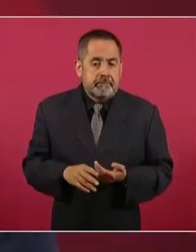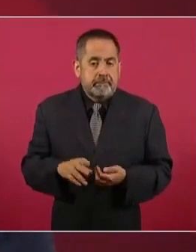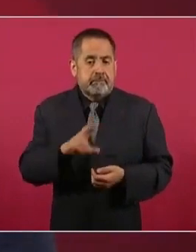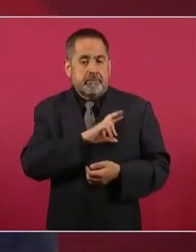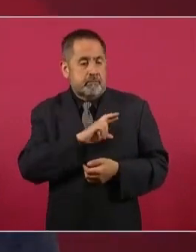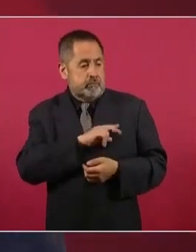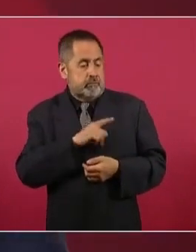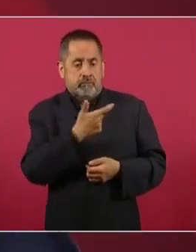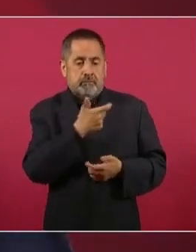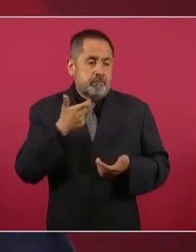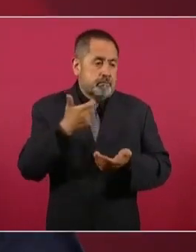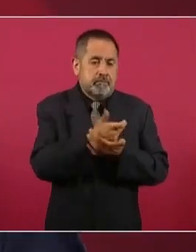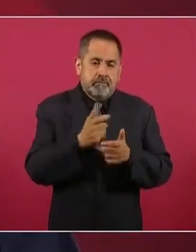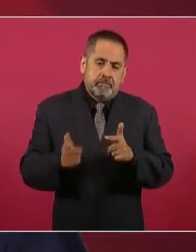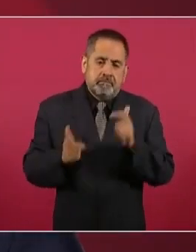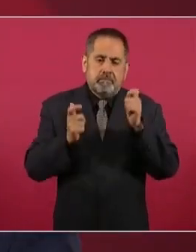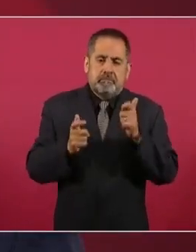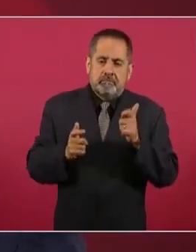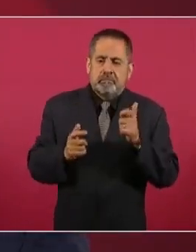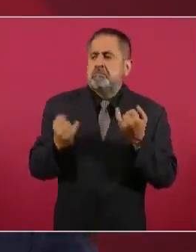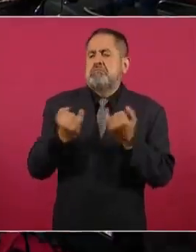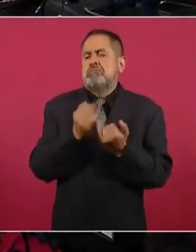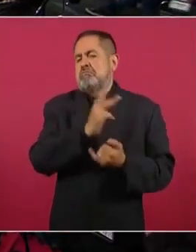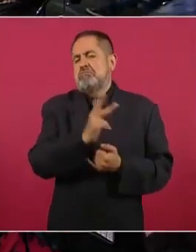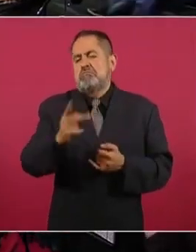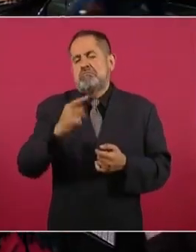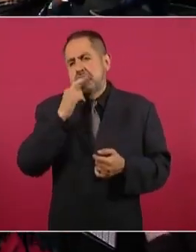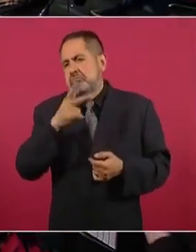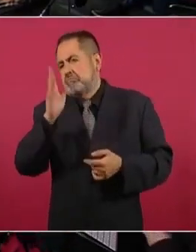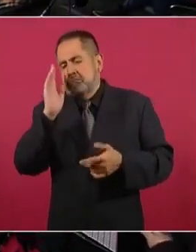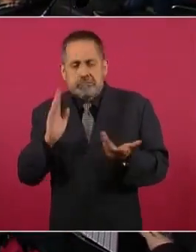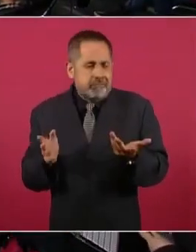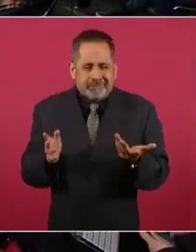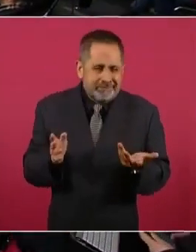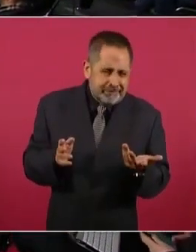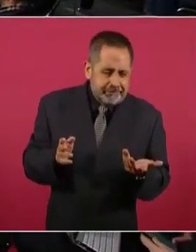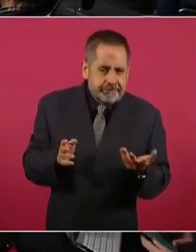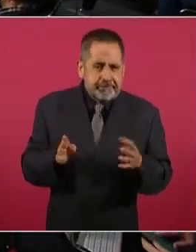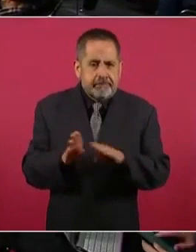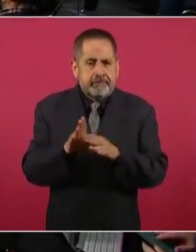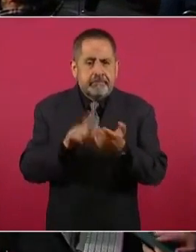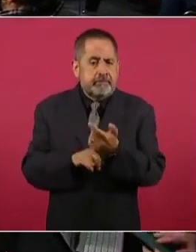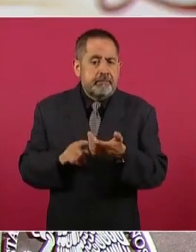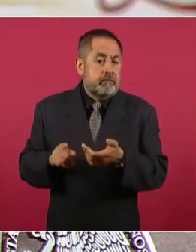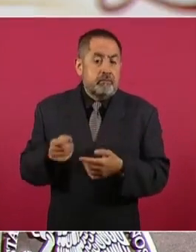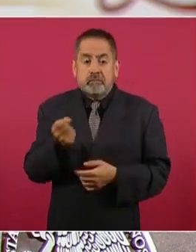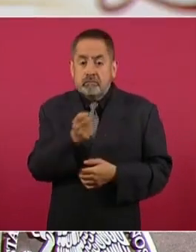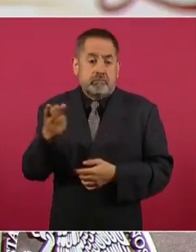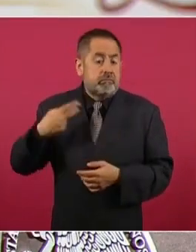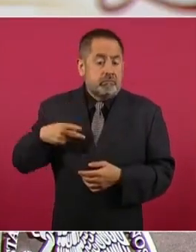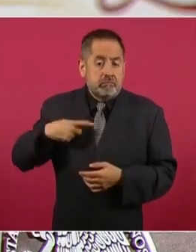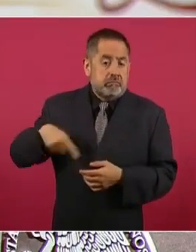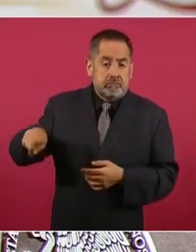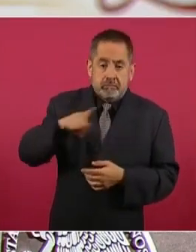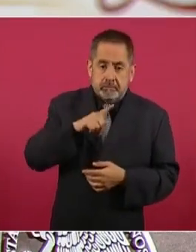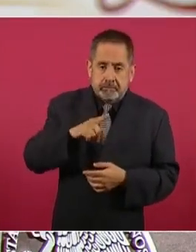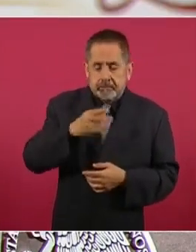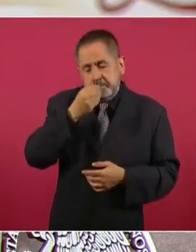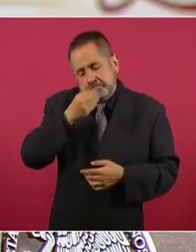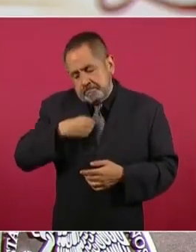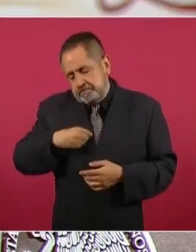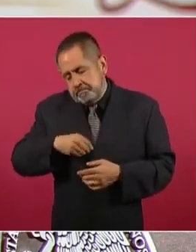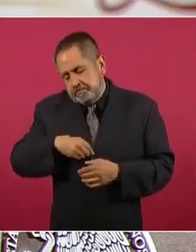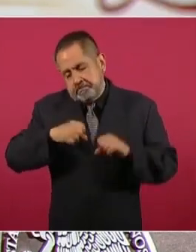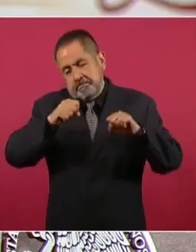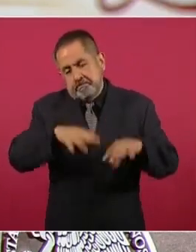les iban a cobrar, entonces pues ya simplemente buscaban alguna otra forma de atenderse o dejaban de recibir